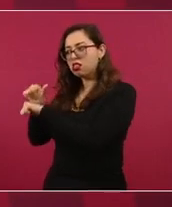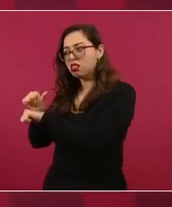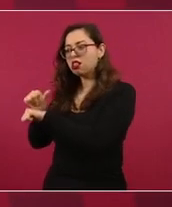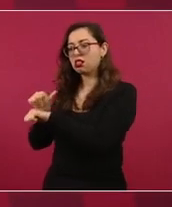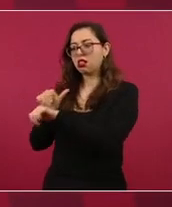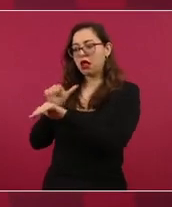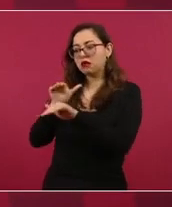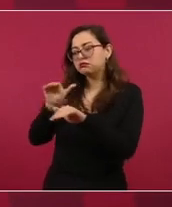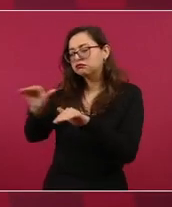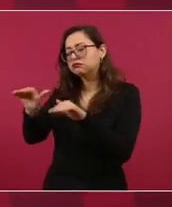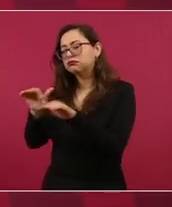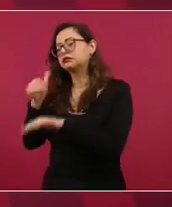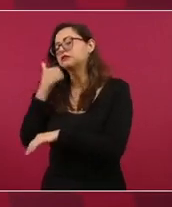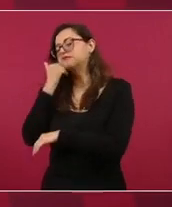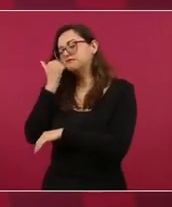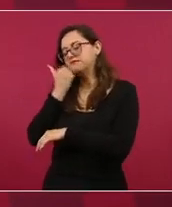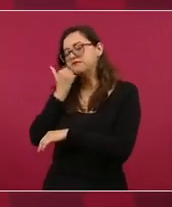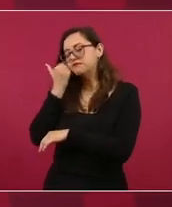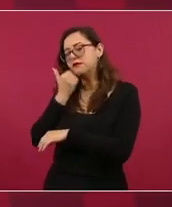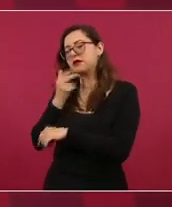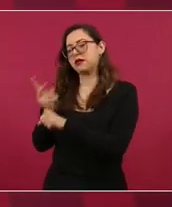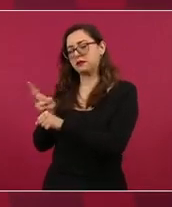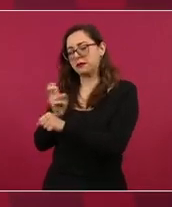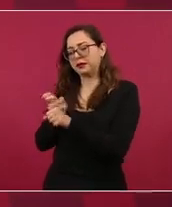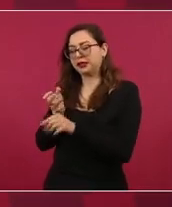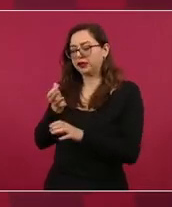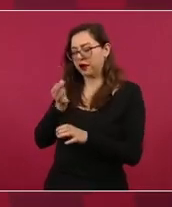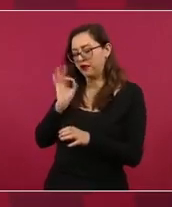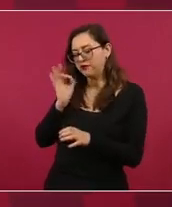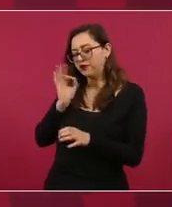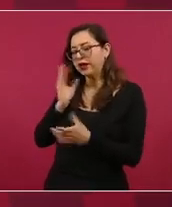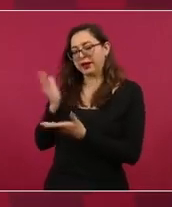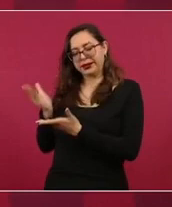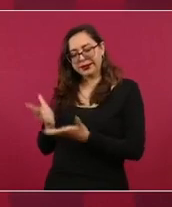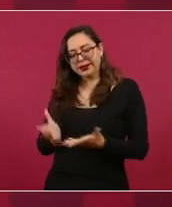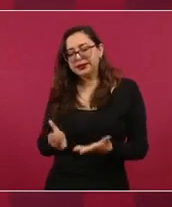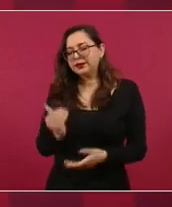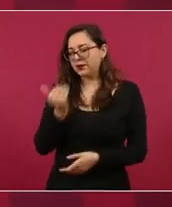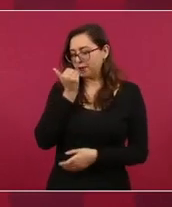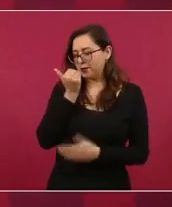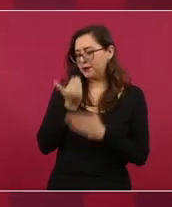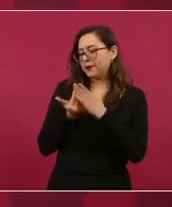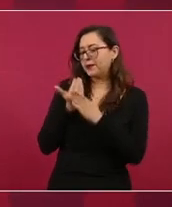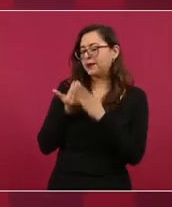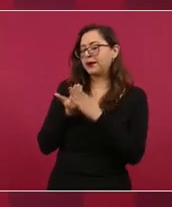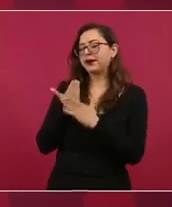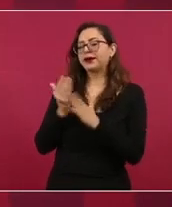Les invito un café o ven a desayunar y